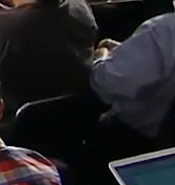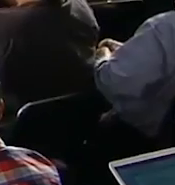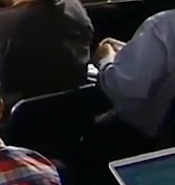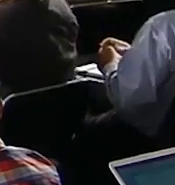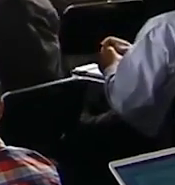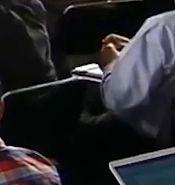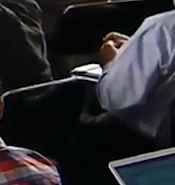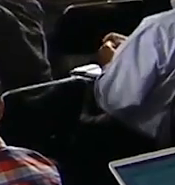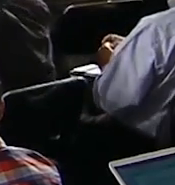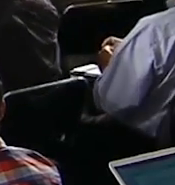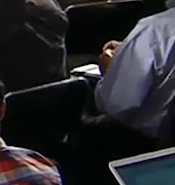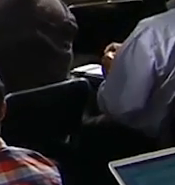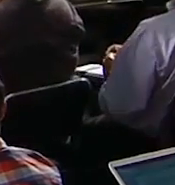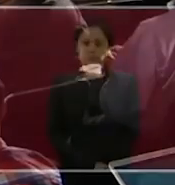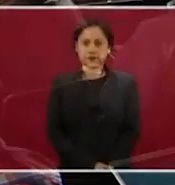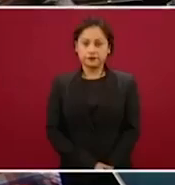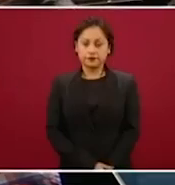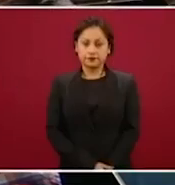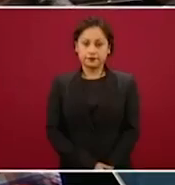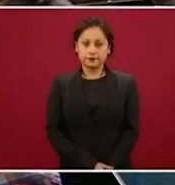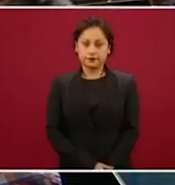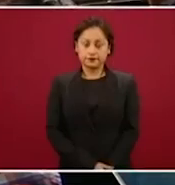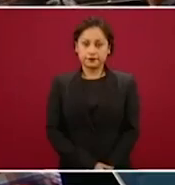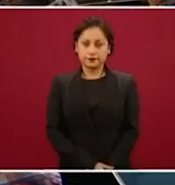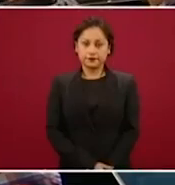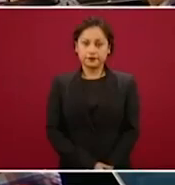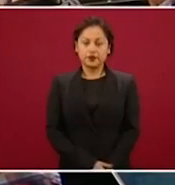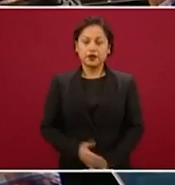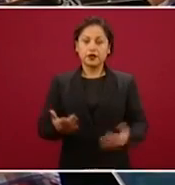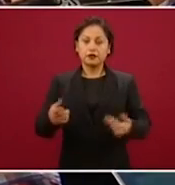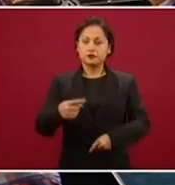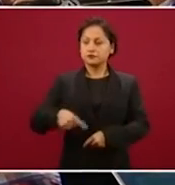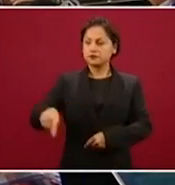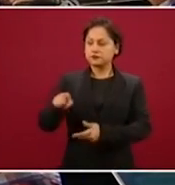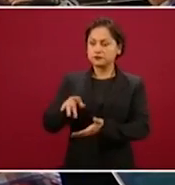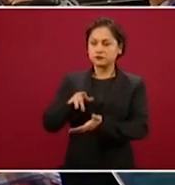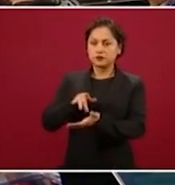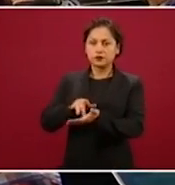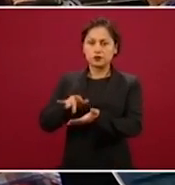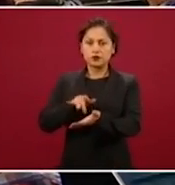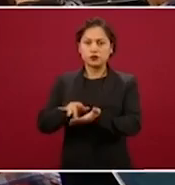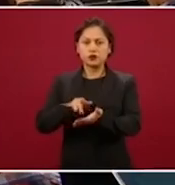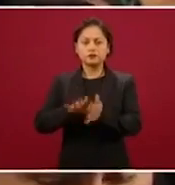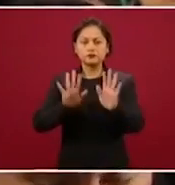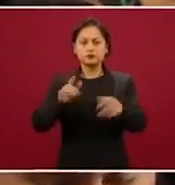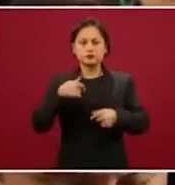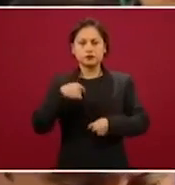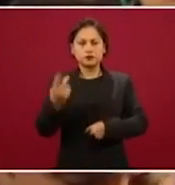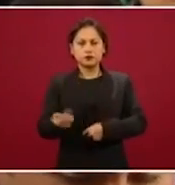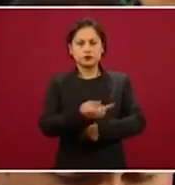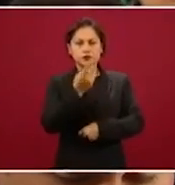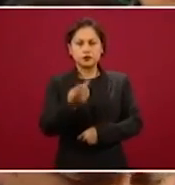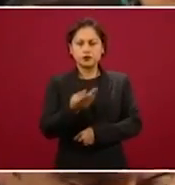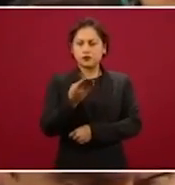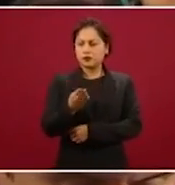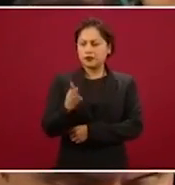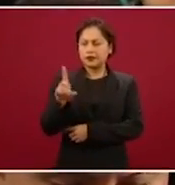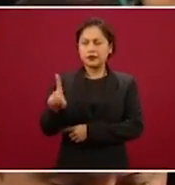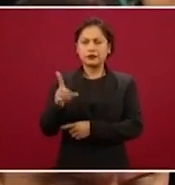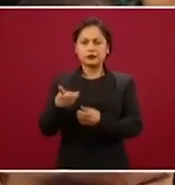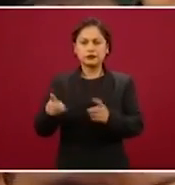para apoyar a pequeños comerciantes o NAFIN y que la banca de desarrollo vuelva a ser lo que era